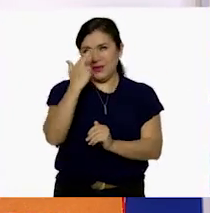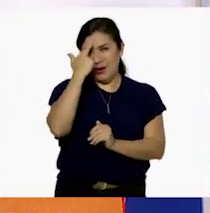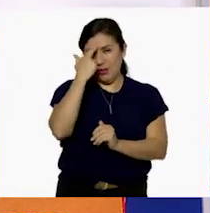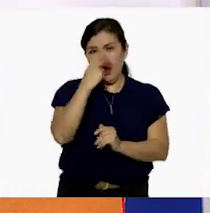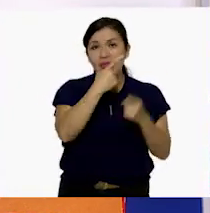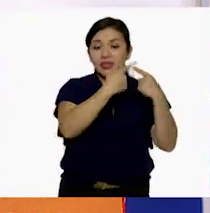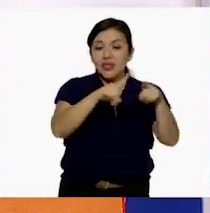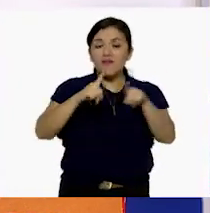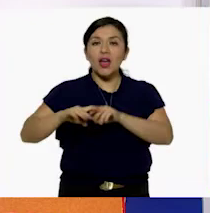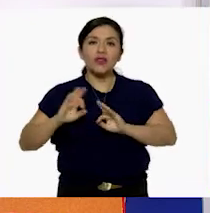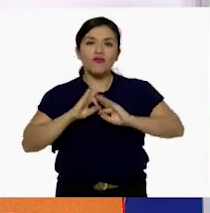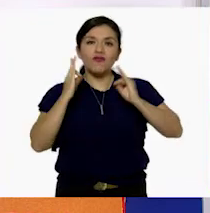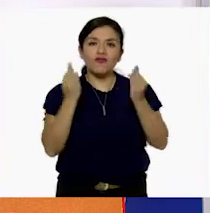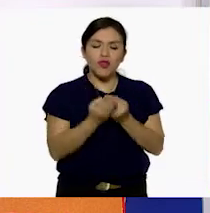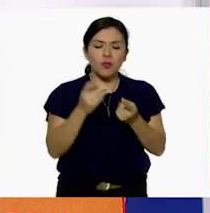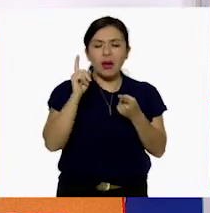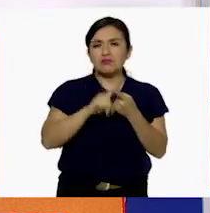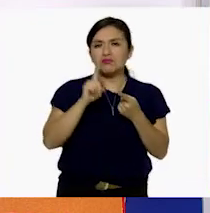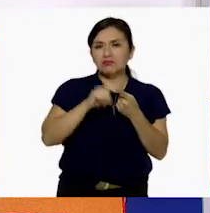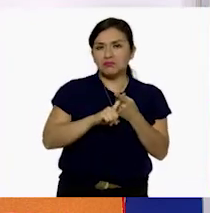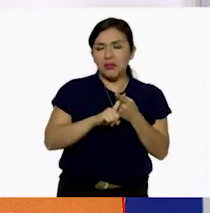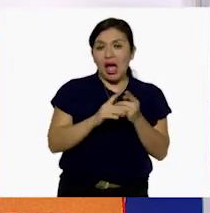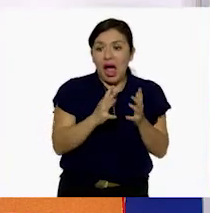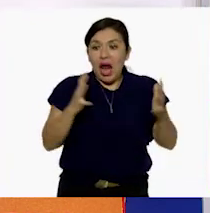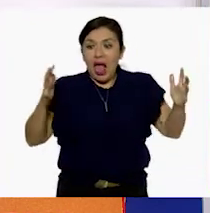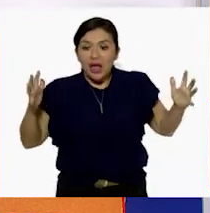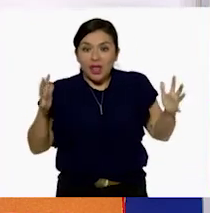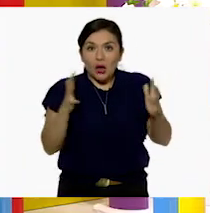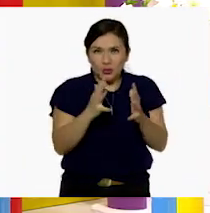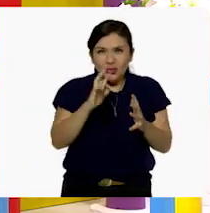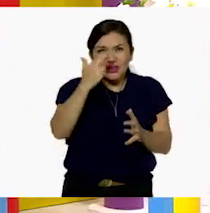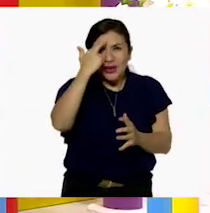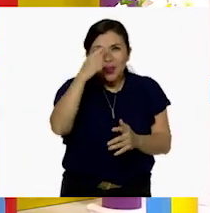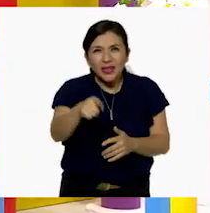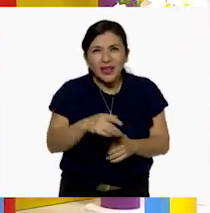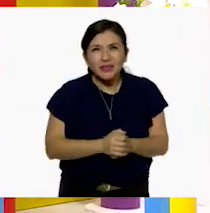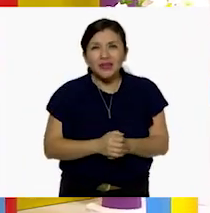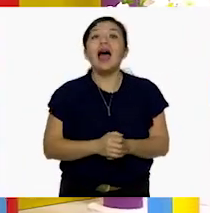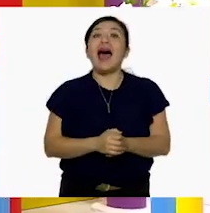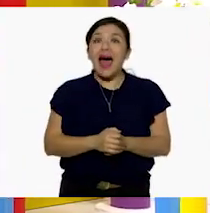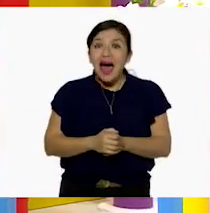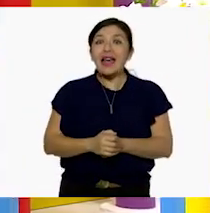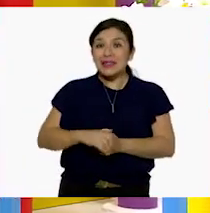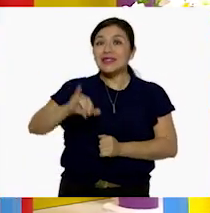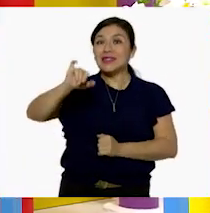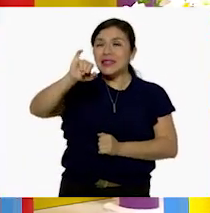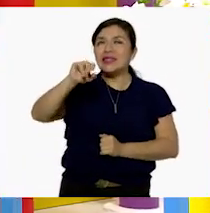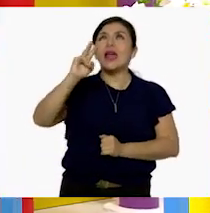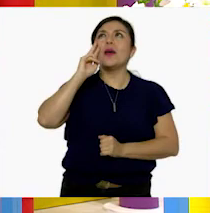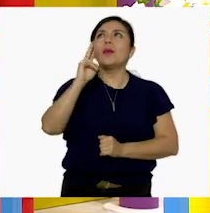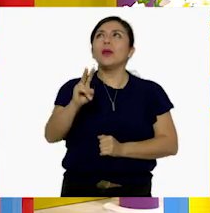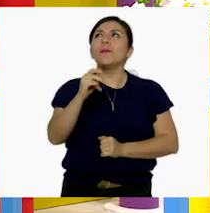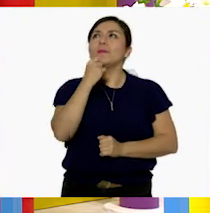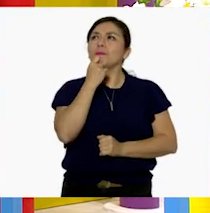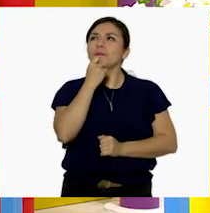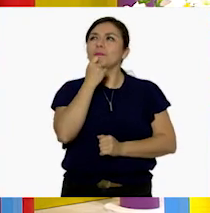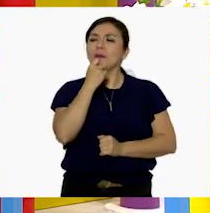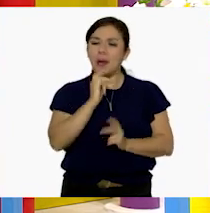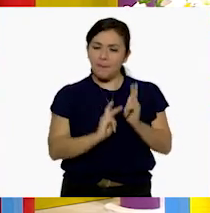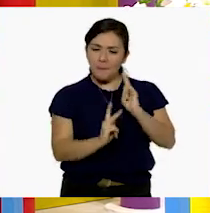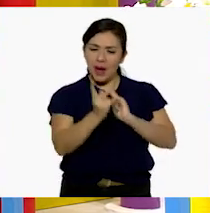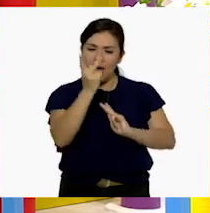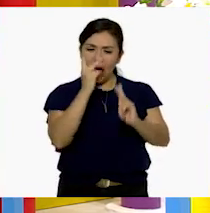por diferentes formas. Una de ellas fue por tamaño. ¿Te acuerdas cómo fue, Pepe? Sí, vimos las plantas que